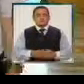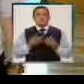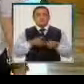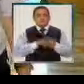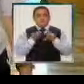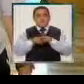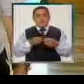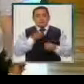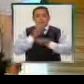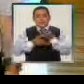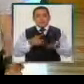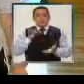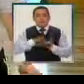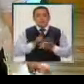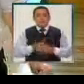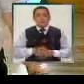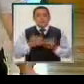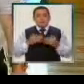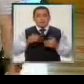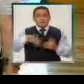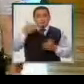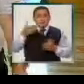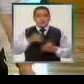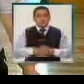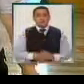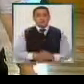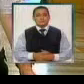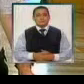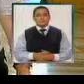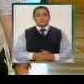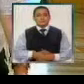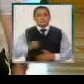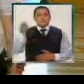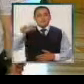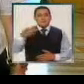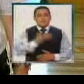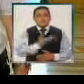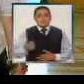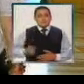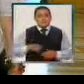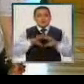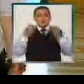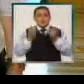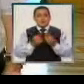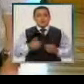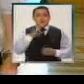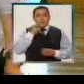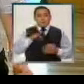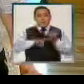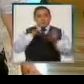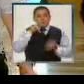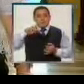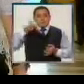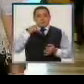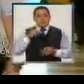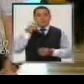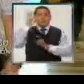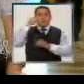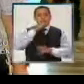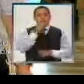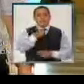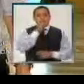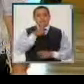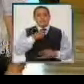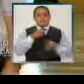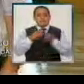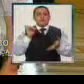Patricia, también debemos informar que posteriormente el segundo vicepresidente del Congreso, Yehude Simons, en conferencia de prensa